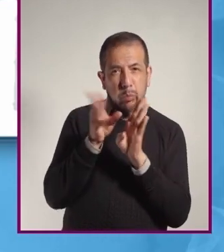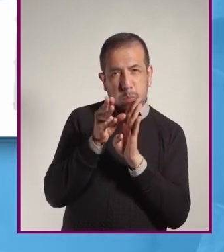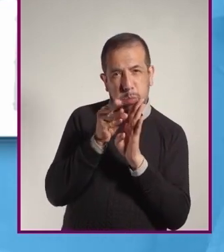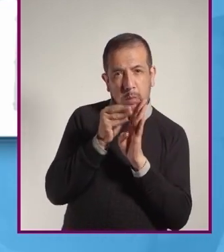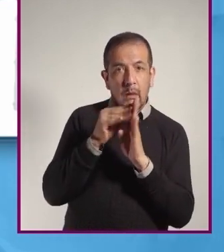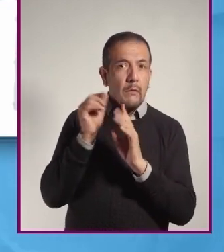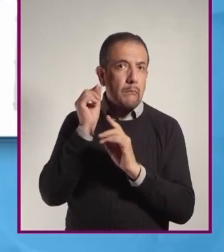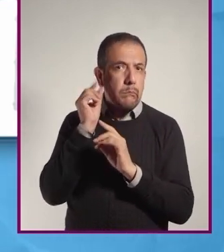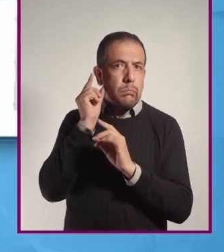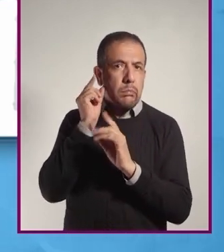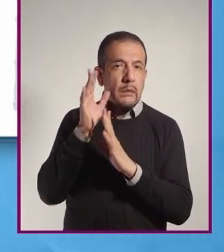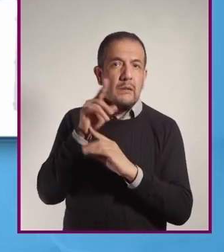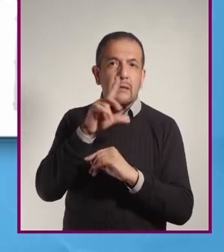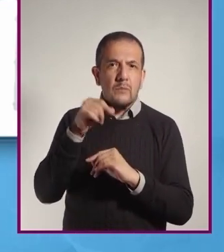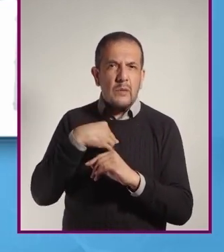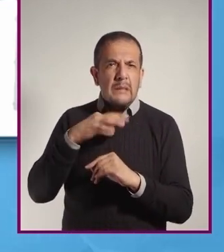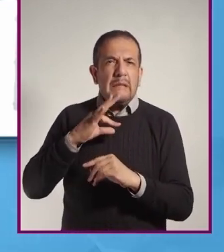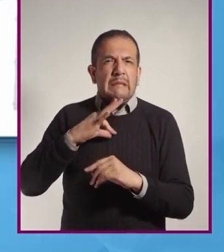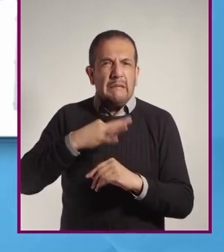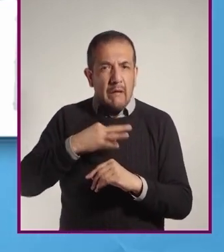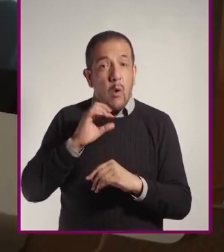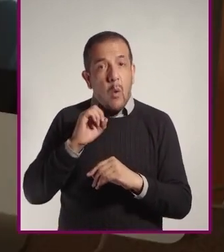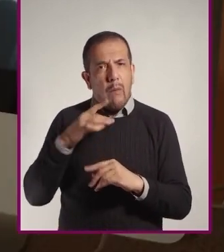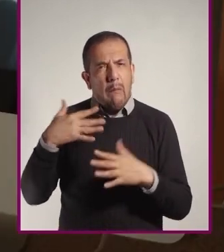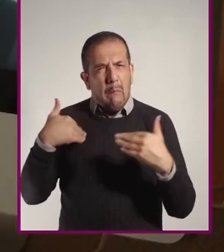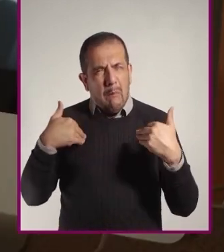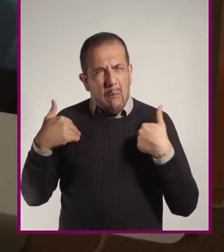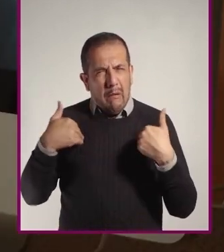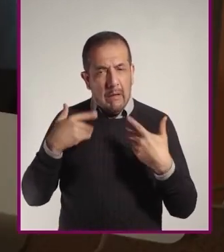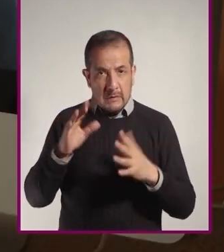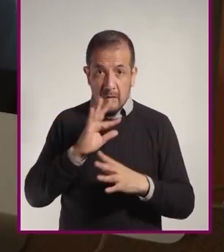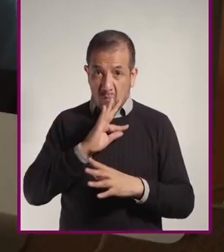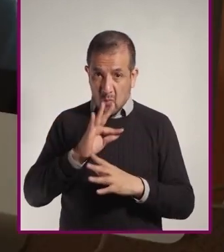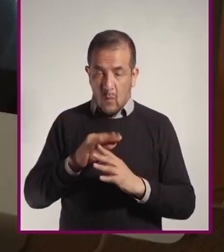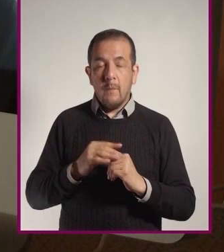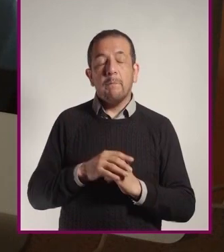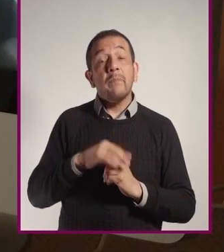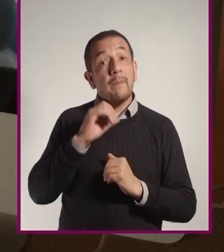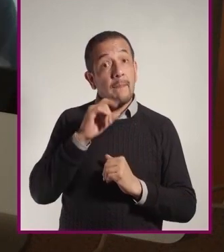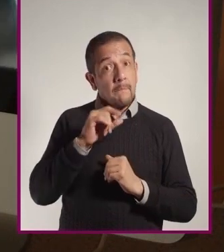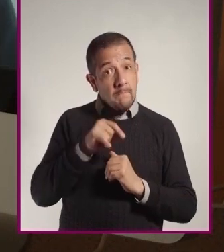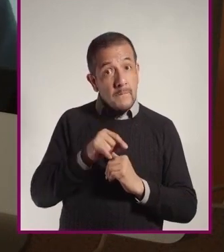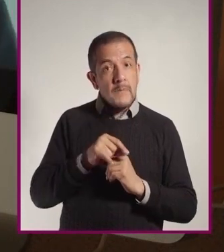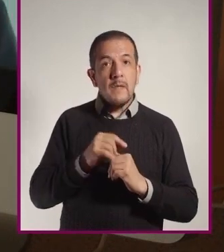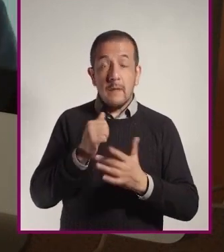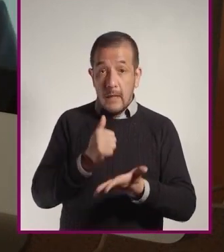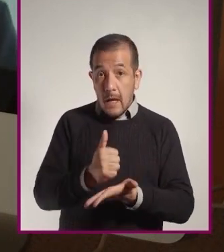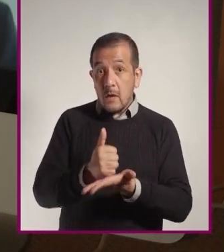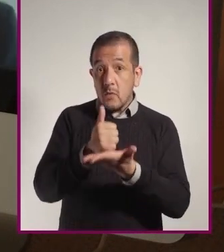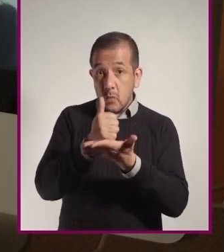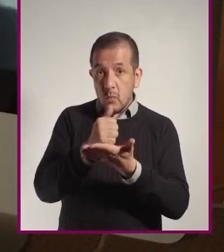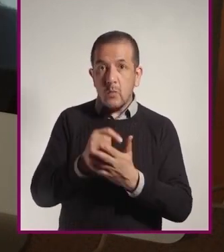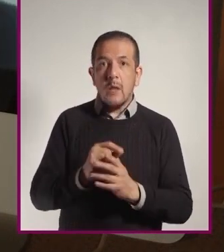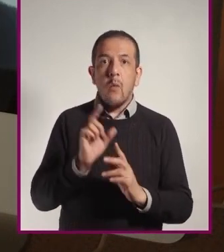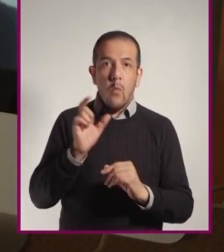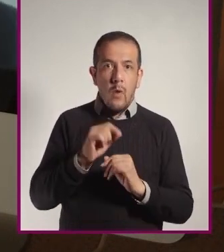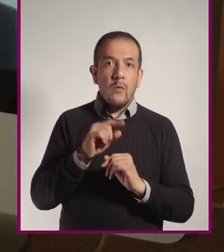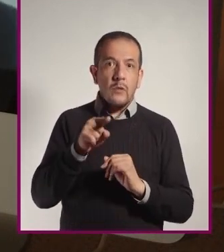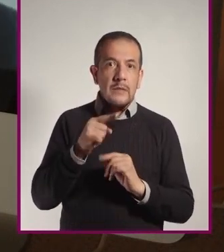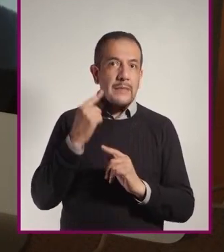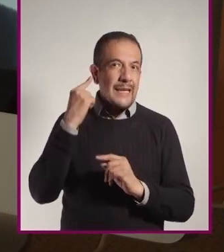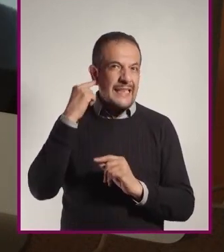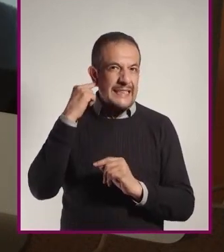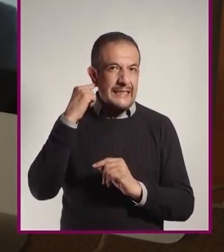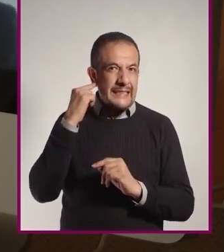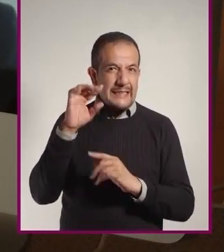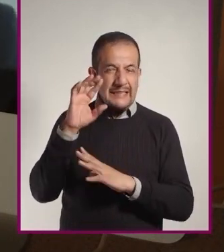hasta tener una infección y tener más molestias, ¿no? Una cosa que puede ayudar cuando ya hay un tapón, cuando ya está